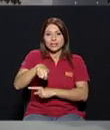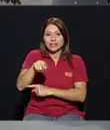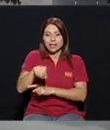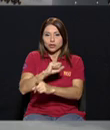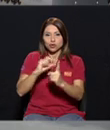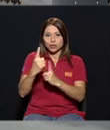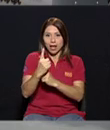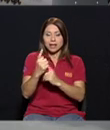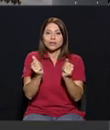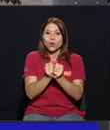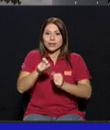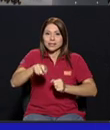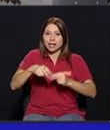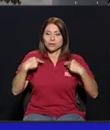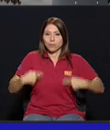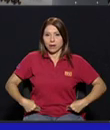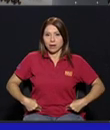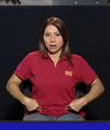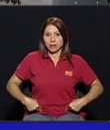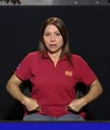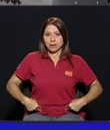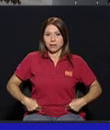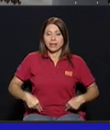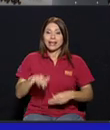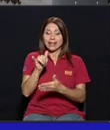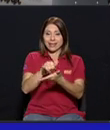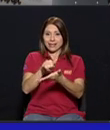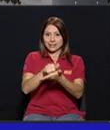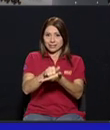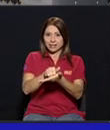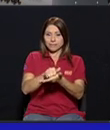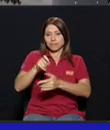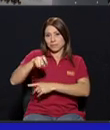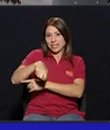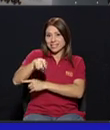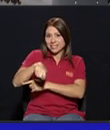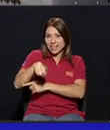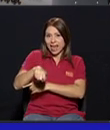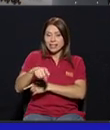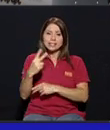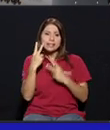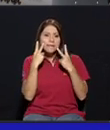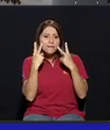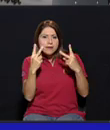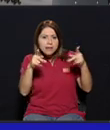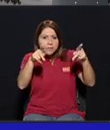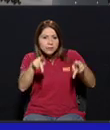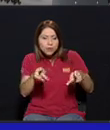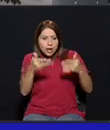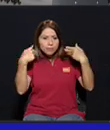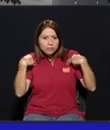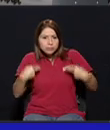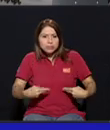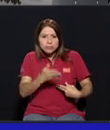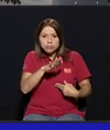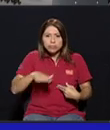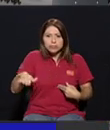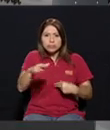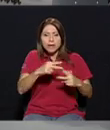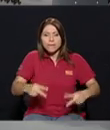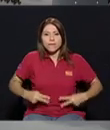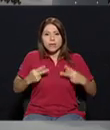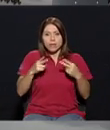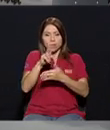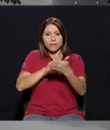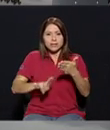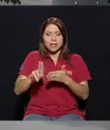con necesidades sociales y sobre todo con necesidades humanas. Y esa necesidad de humanizar la